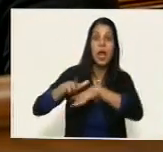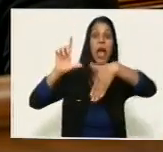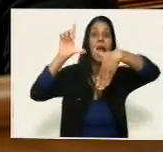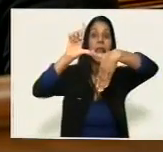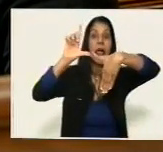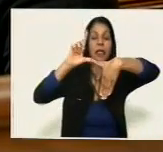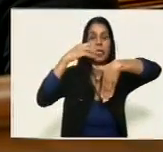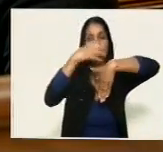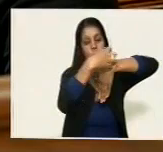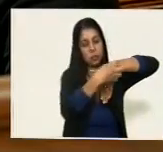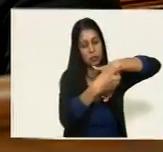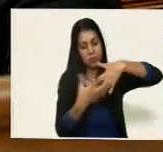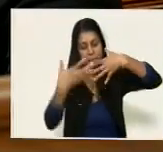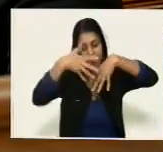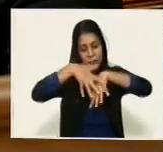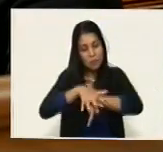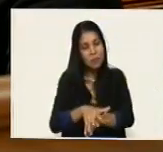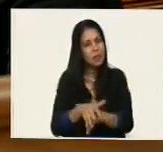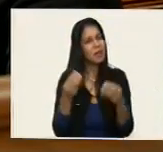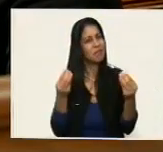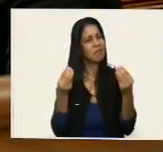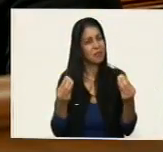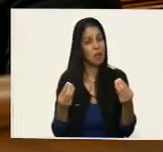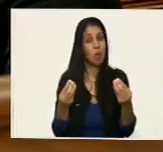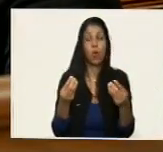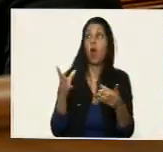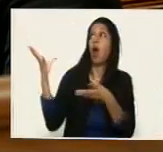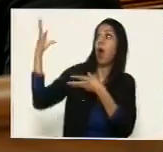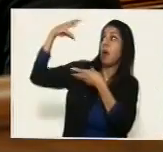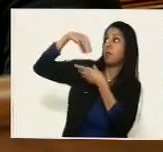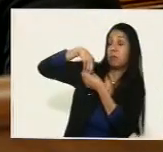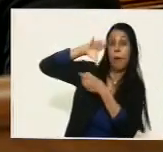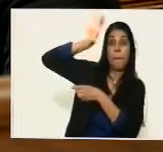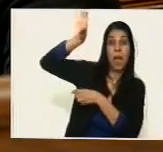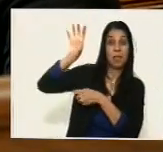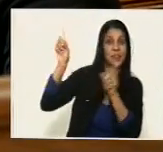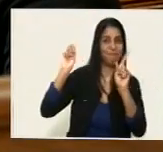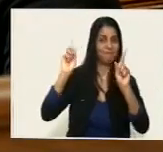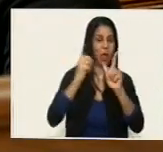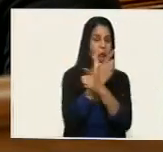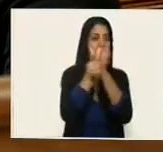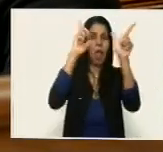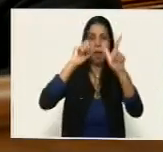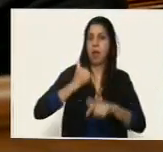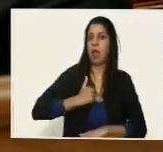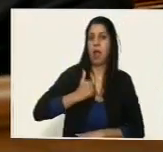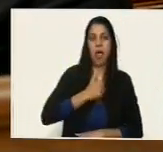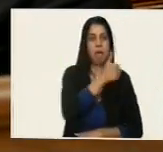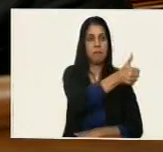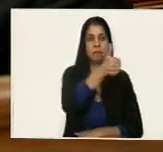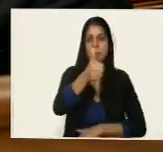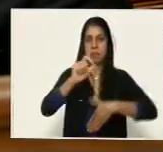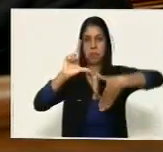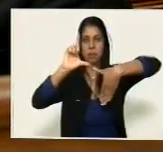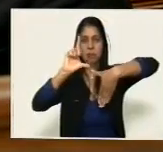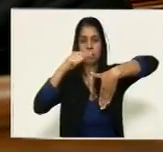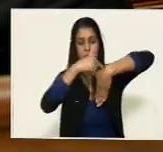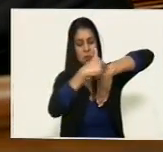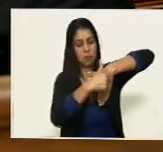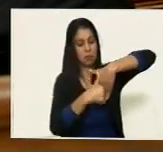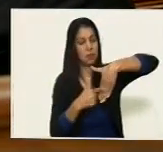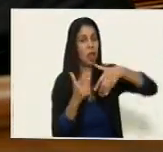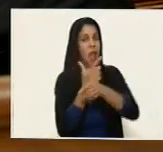latinoamericana de acuerdo con el principio de no intervención y autodeterminación de los pueblos, tal como lo expone